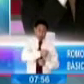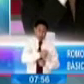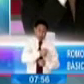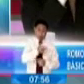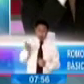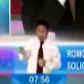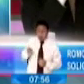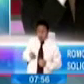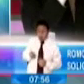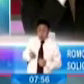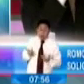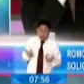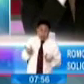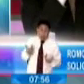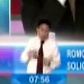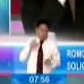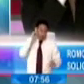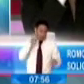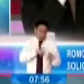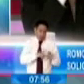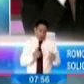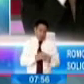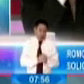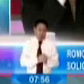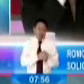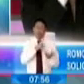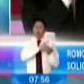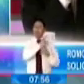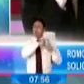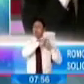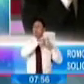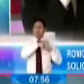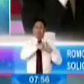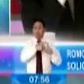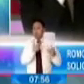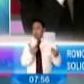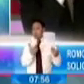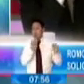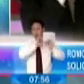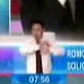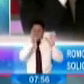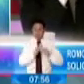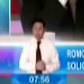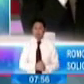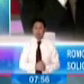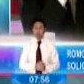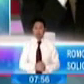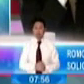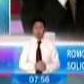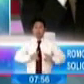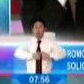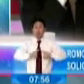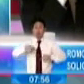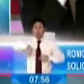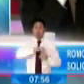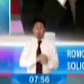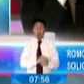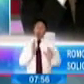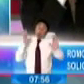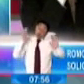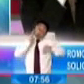Está clarísimo. Poder llegar a un acuerdo, pagar la mitad los meses de la crisis. Clarísimo. Pero no puede ser que esto se tome como que